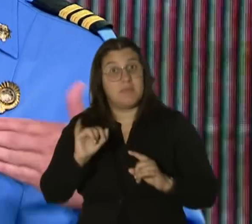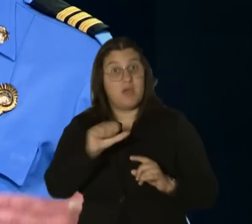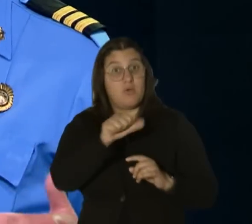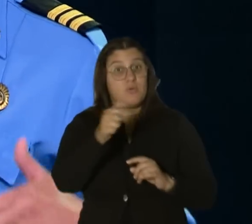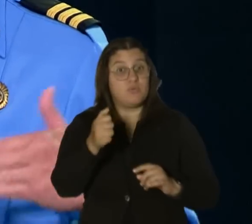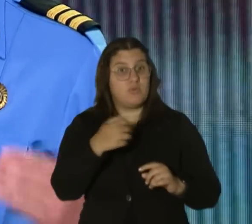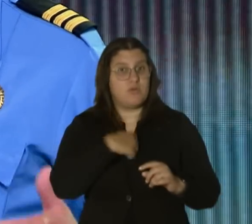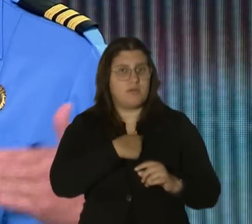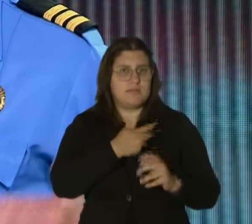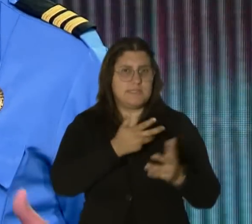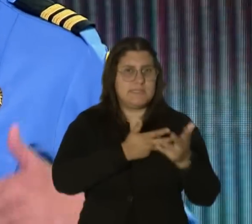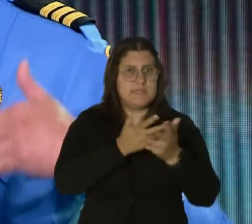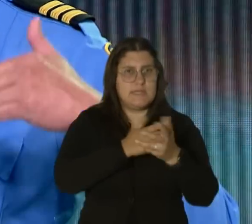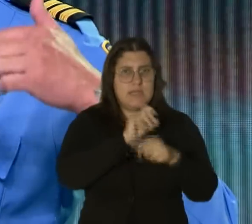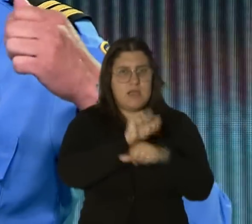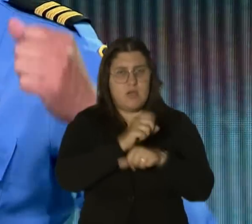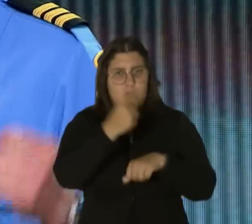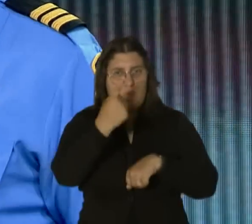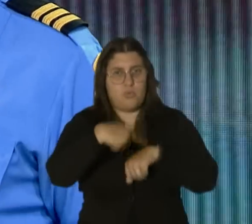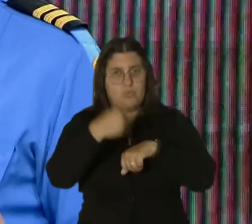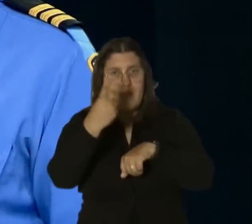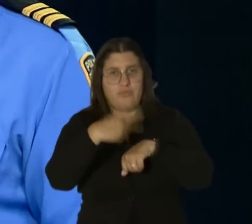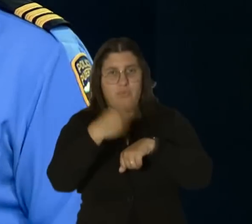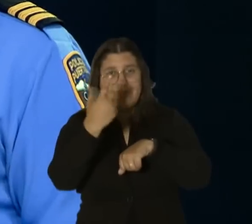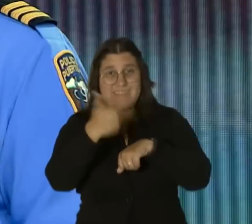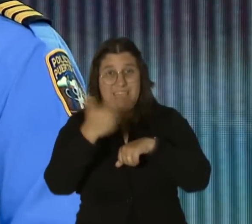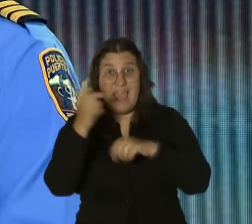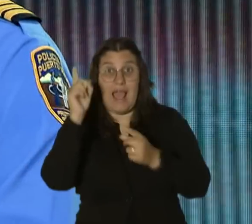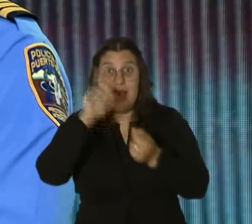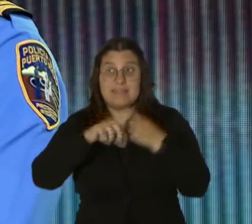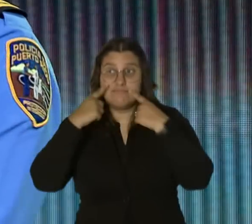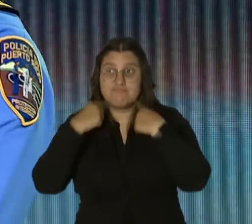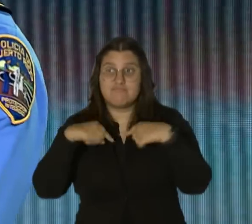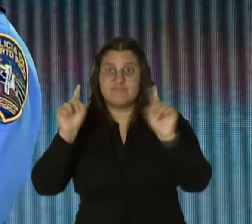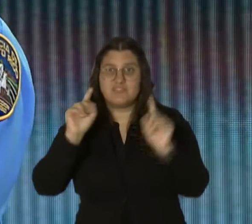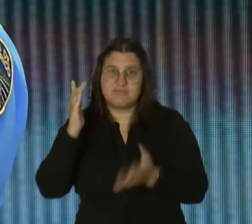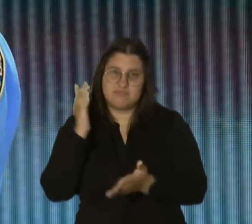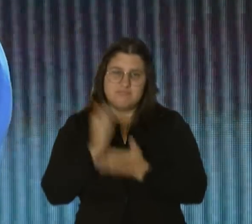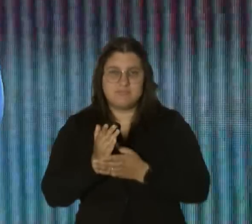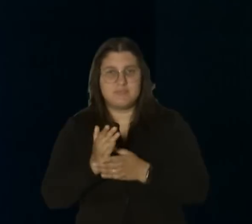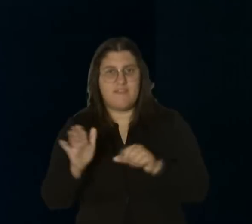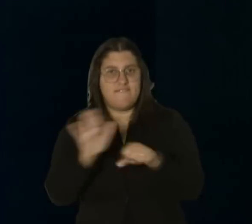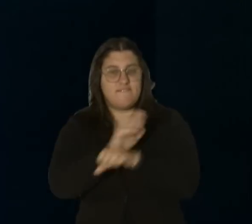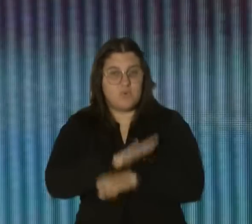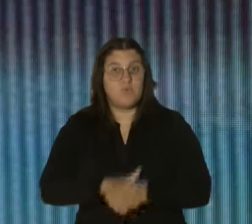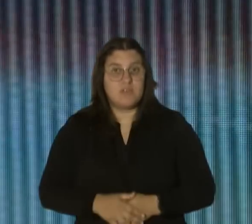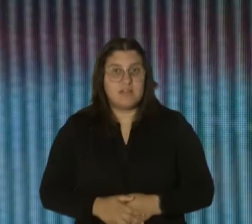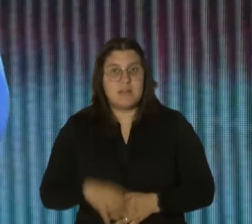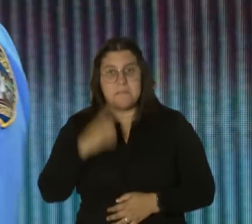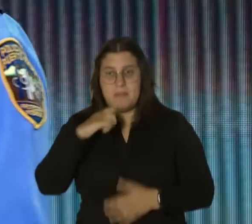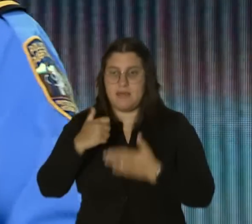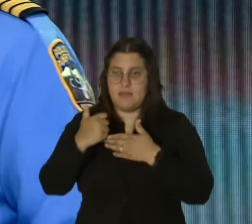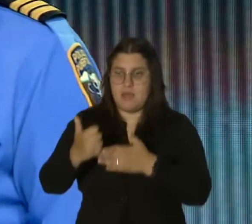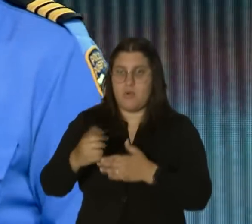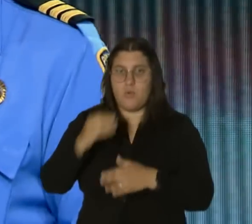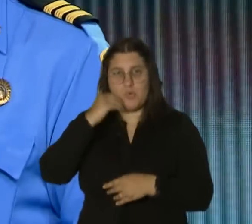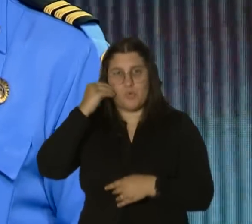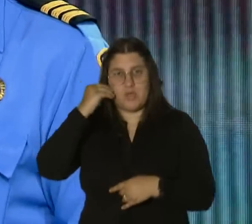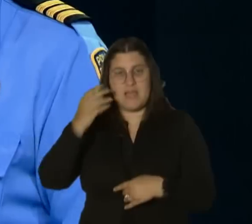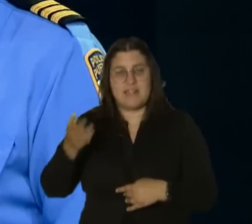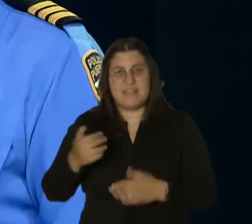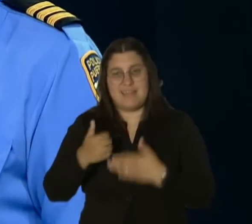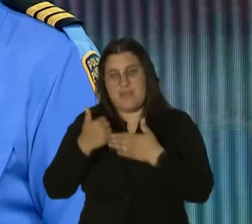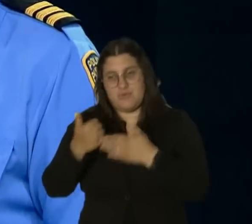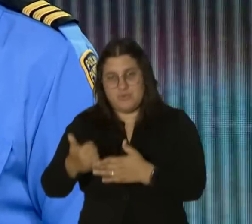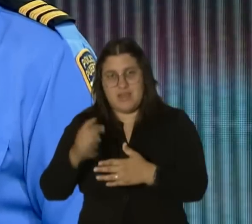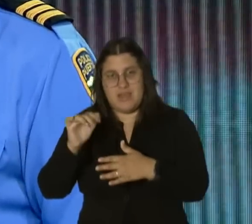han trabajado una, dos, tres veces hasta que logramos poder caminar en un buen hogar y que pueda salir de